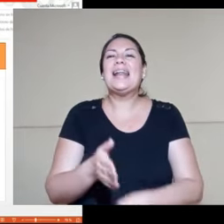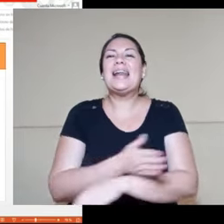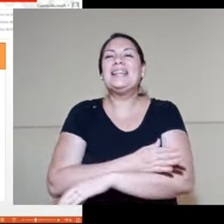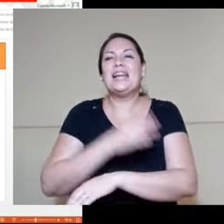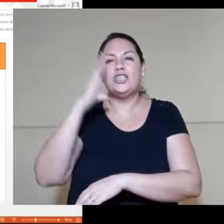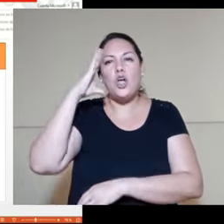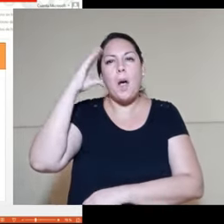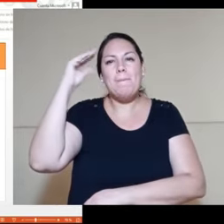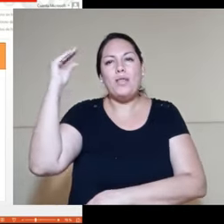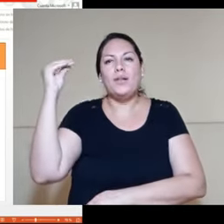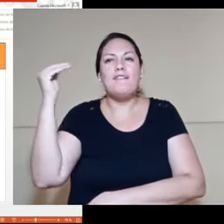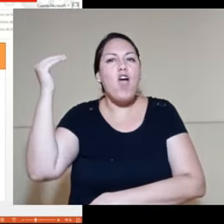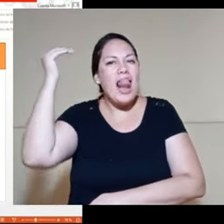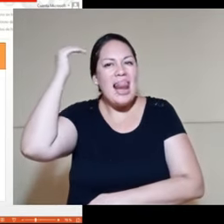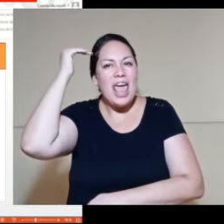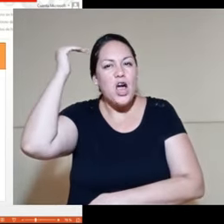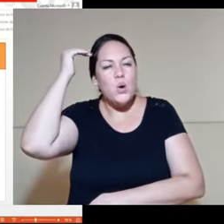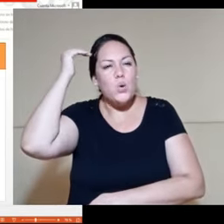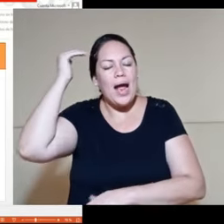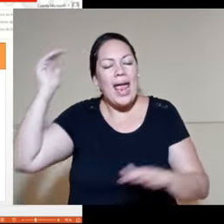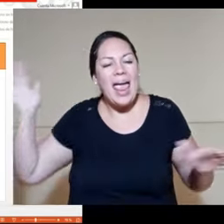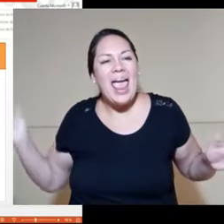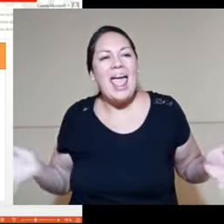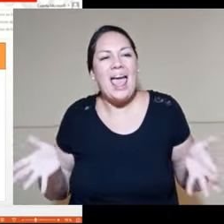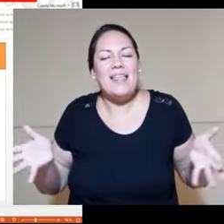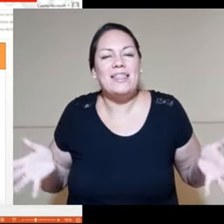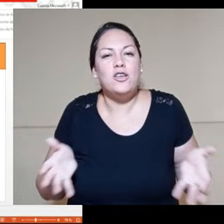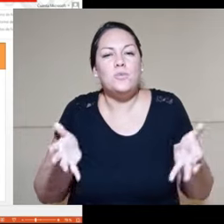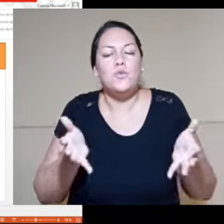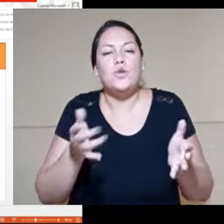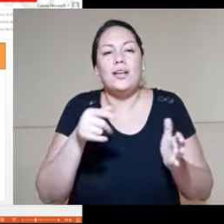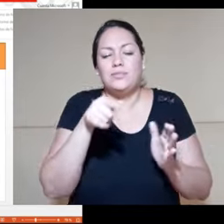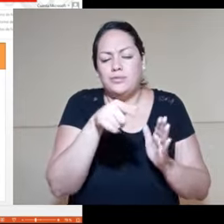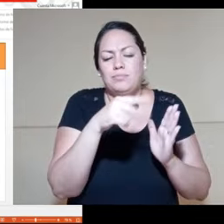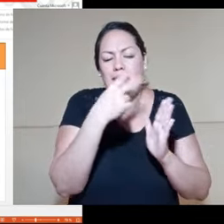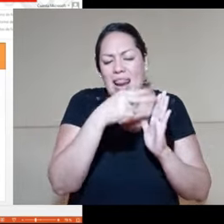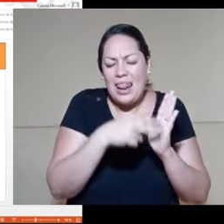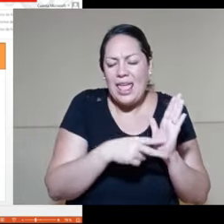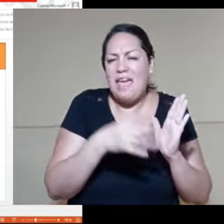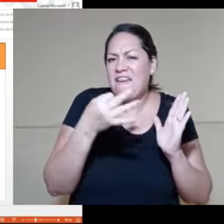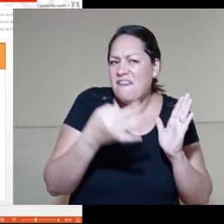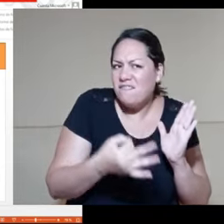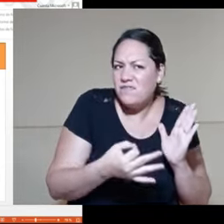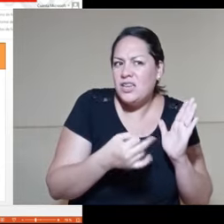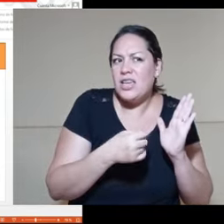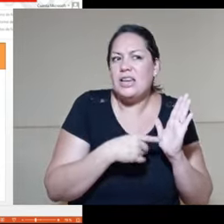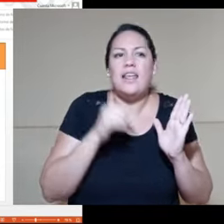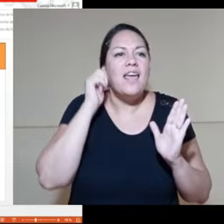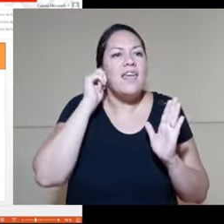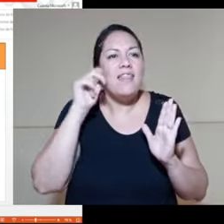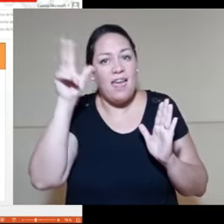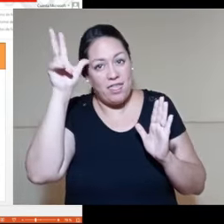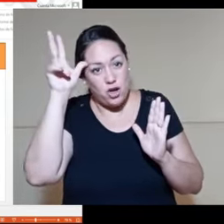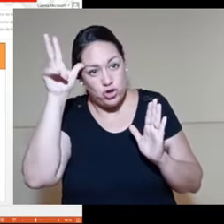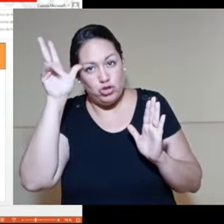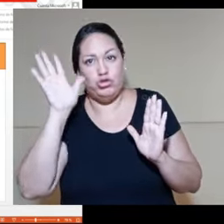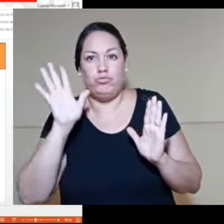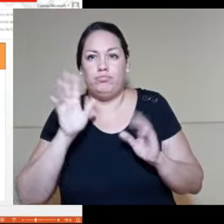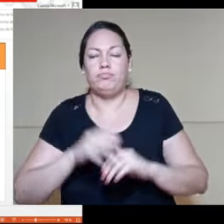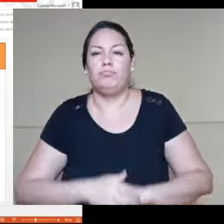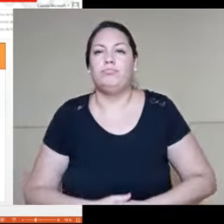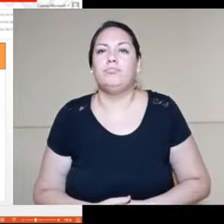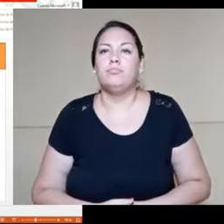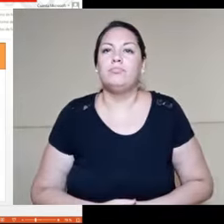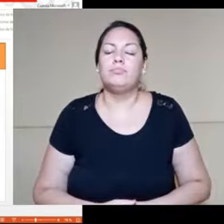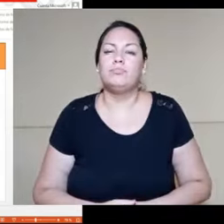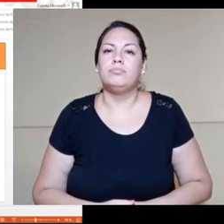de las chicas pone: mi hijo tiene retraso madurativo en el lenguaje, pero estimulándolo pude enseñarle a leer, va pronunciando mejor las palabras, tiene